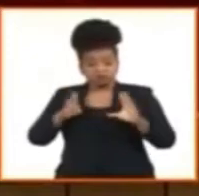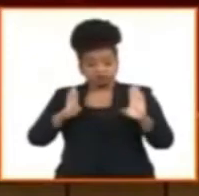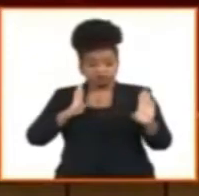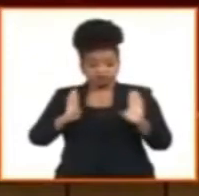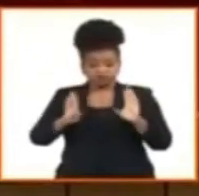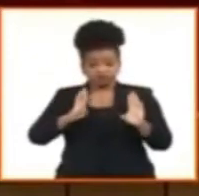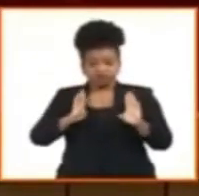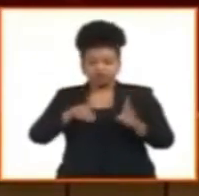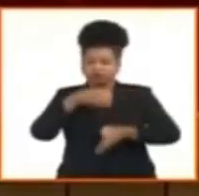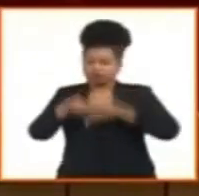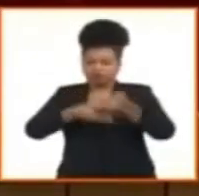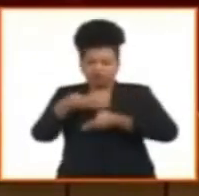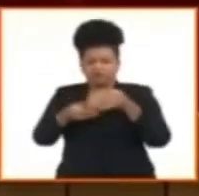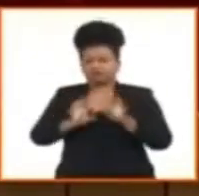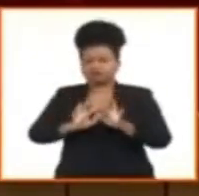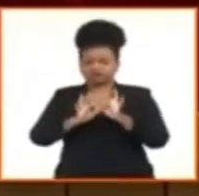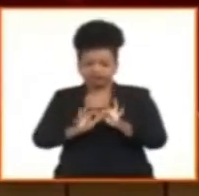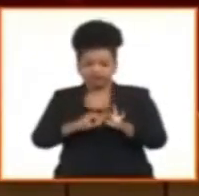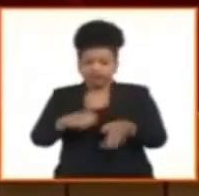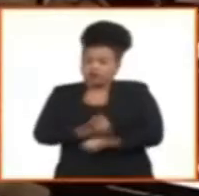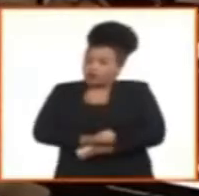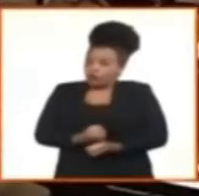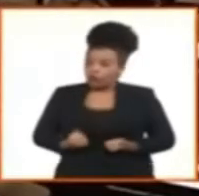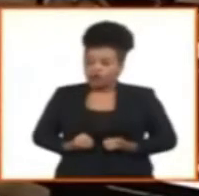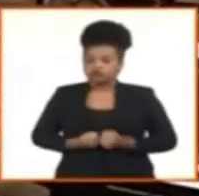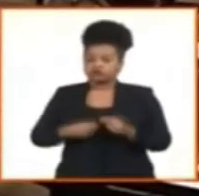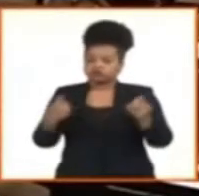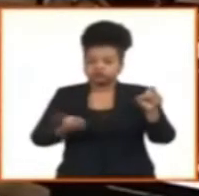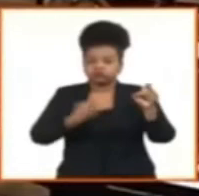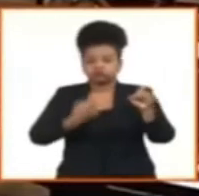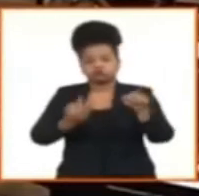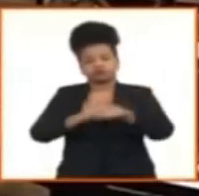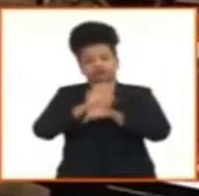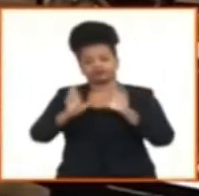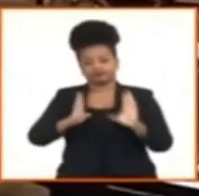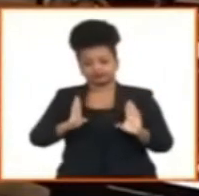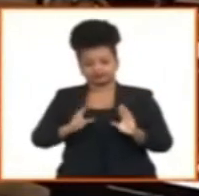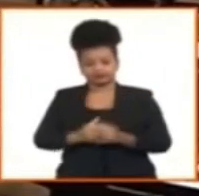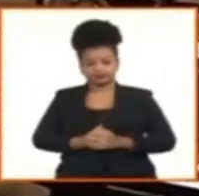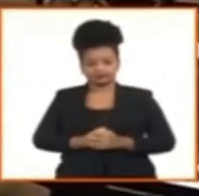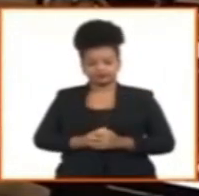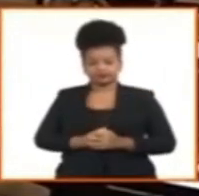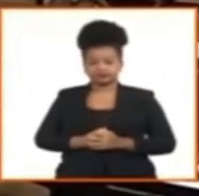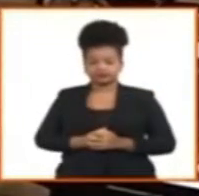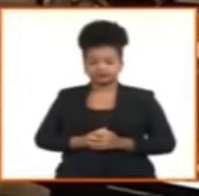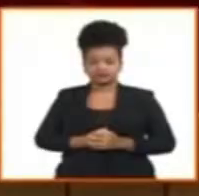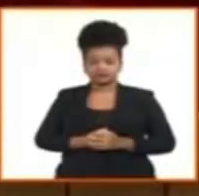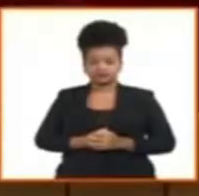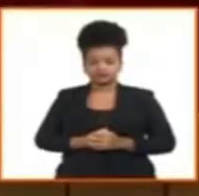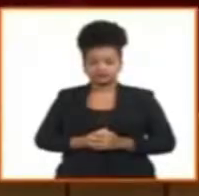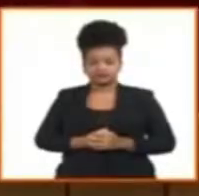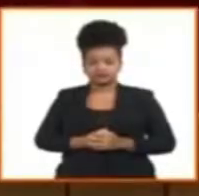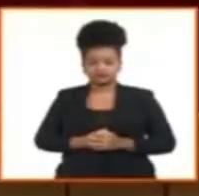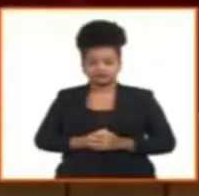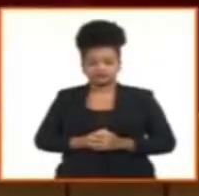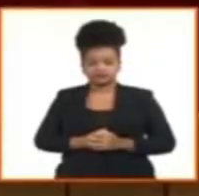tensiones extraordinarias en el esfuerzo de enfrentamiento a la pandemia. Otro tema que tenemos que abordar desde